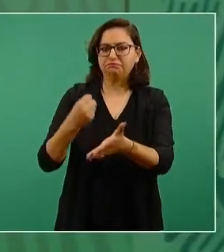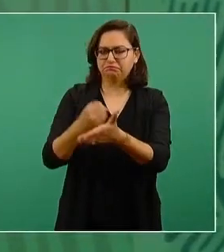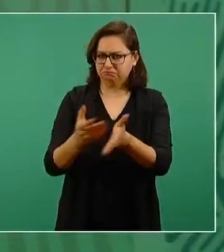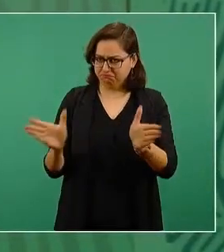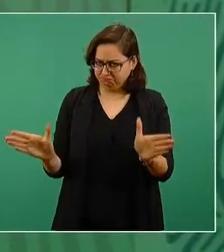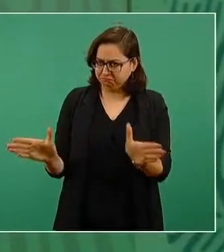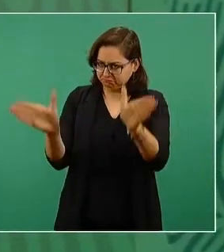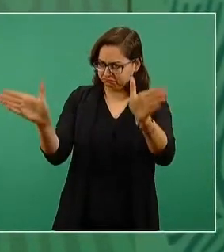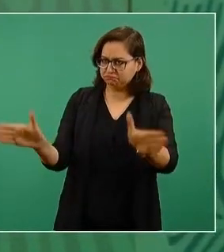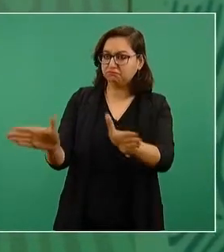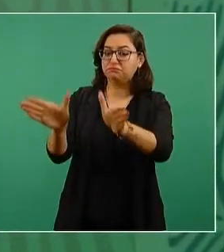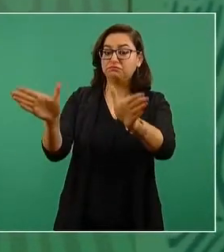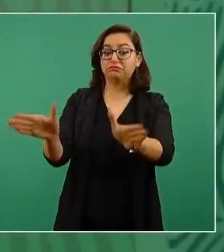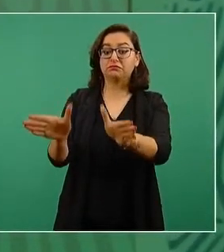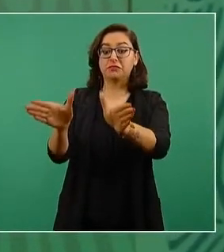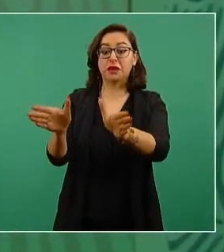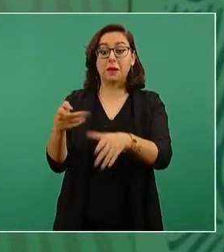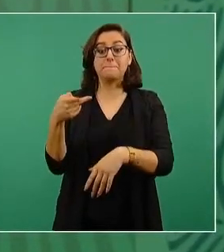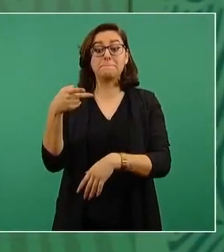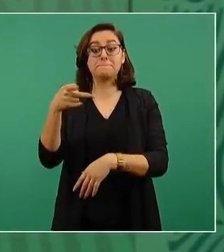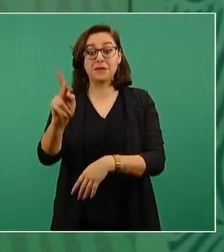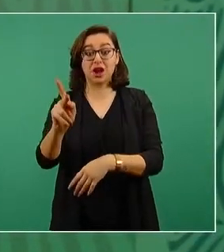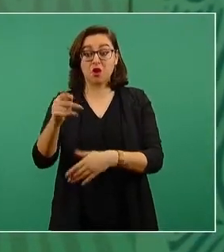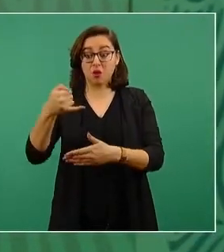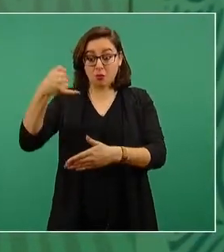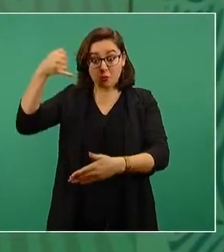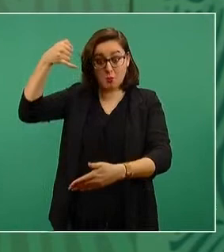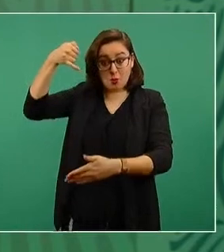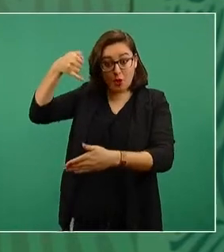se fuera al meollo,